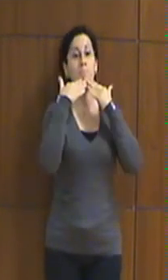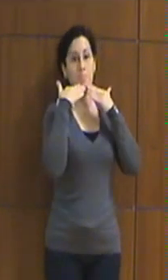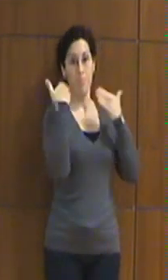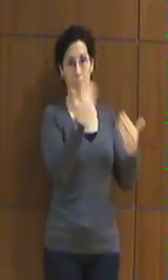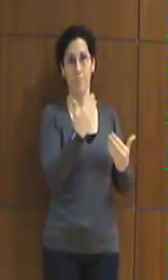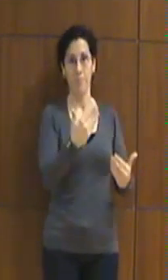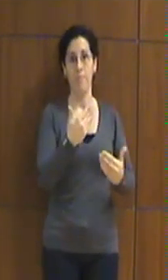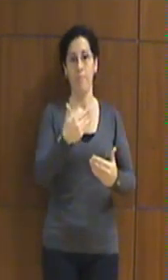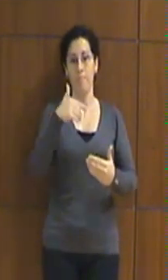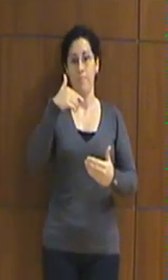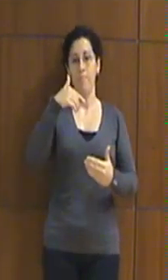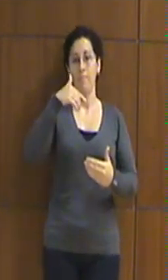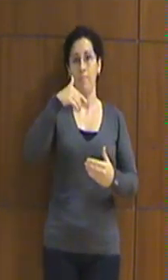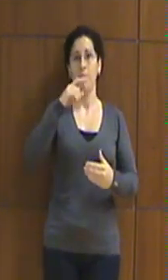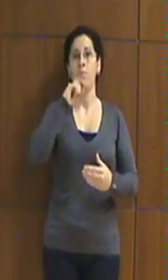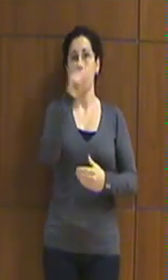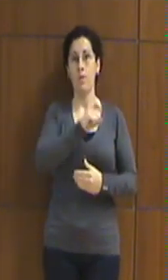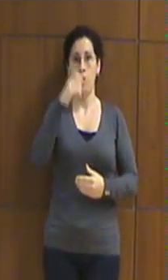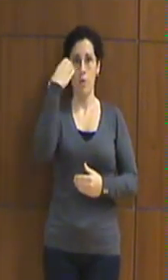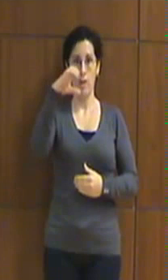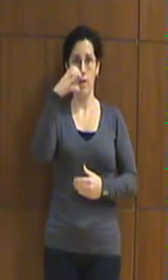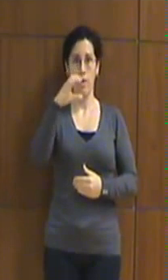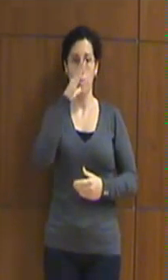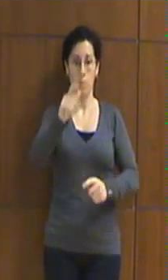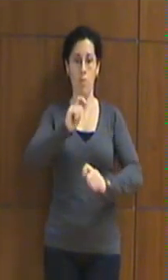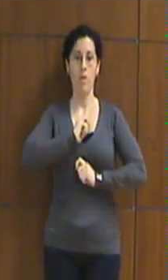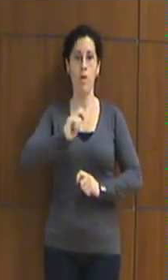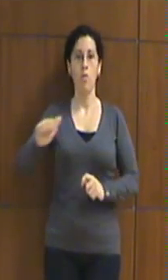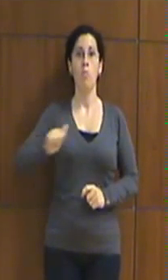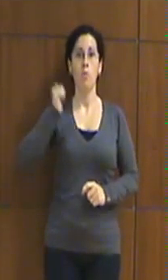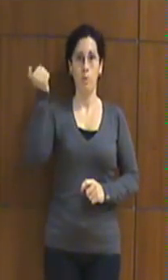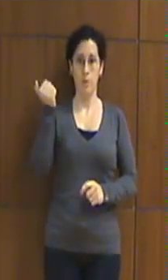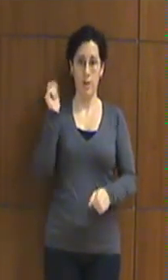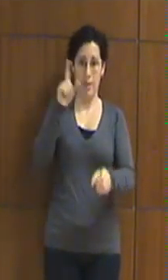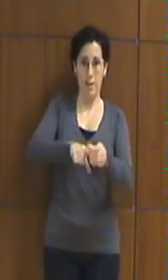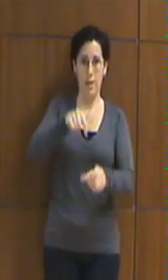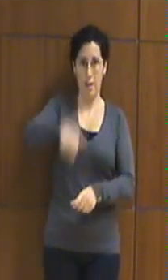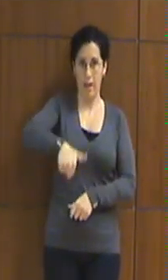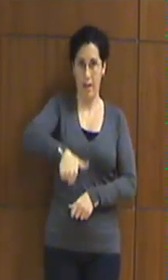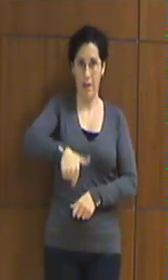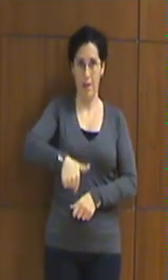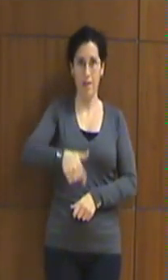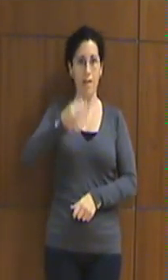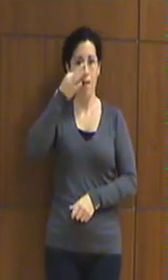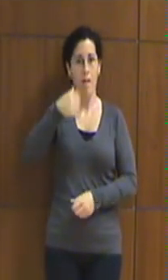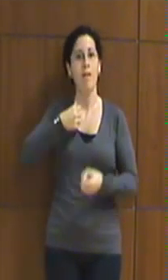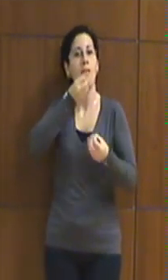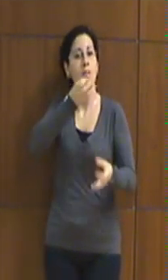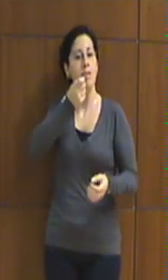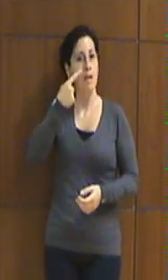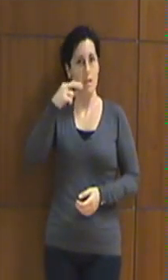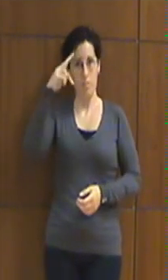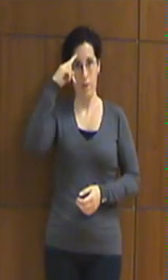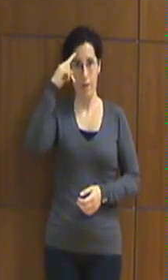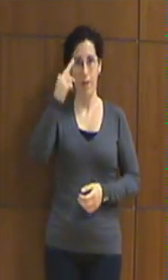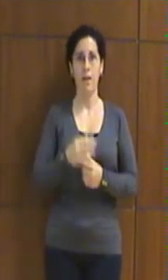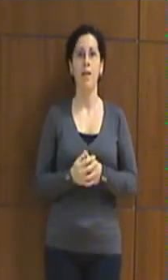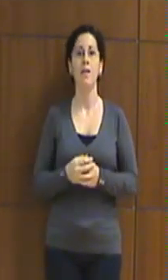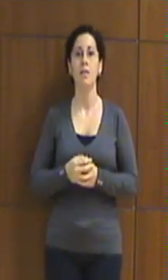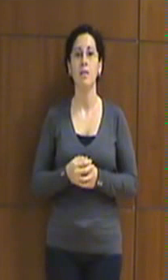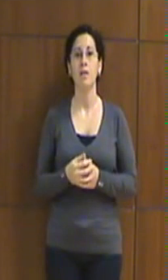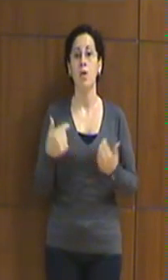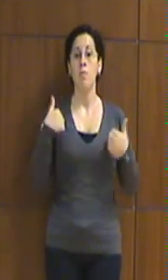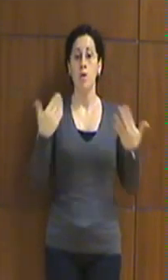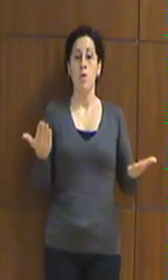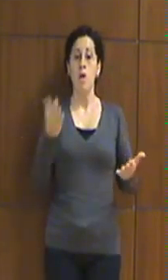Luis. Gracias a Fundación Centac por darnos la posibilidad de estar aquí para contar nuestras experiencias. Y bueno, yo